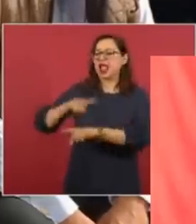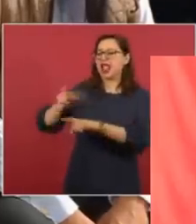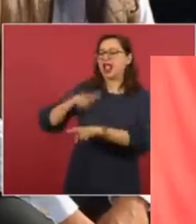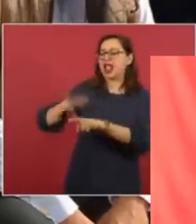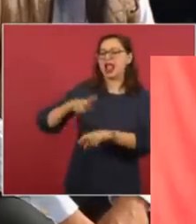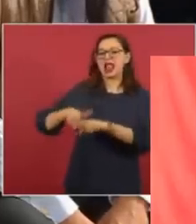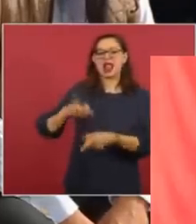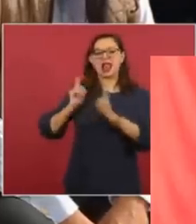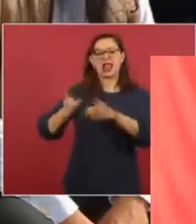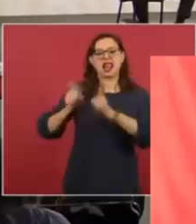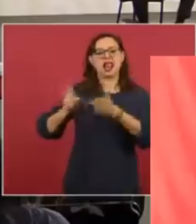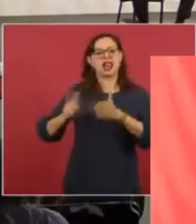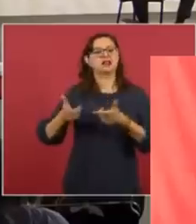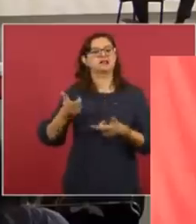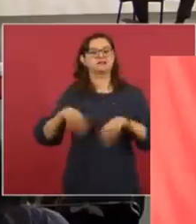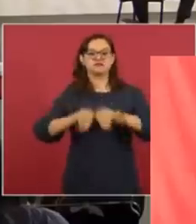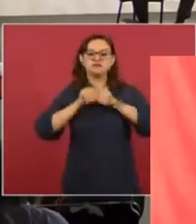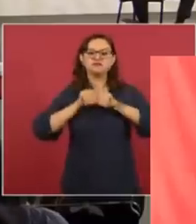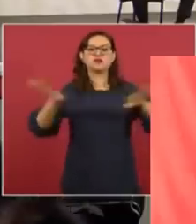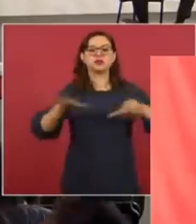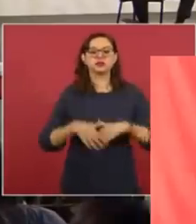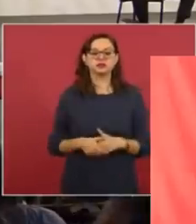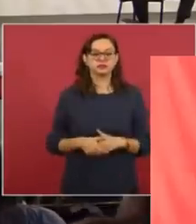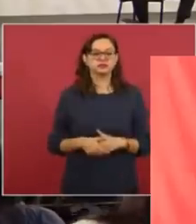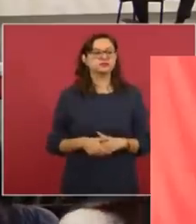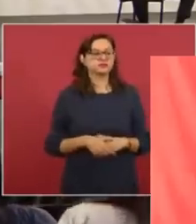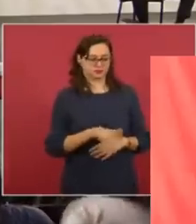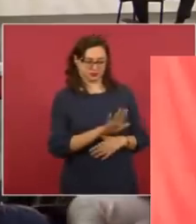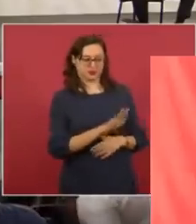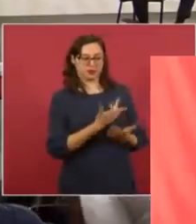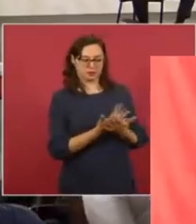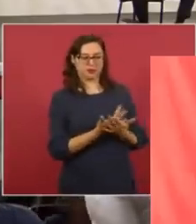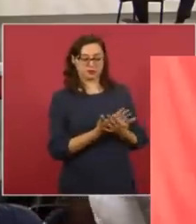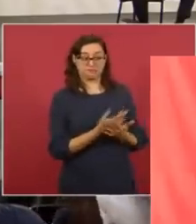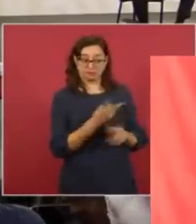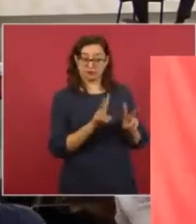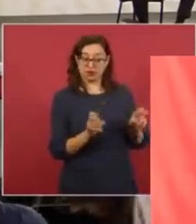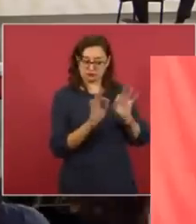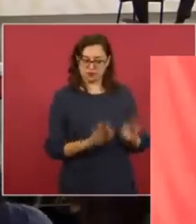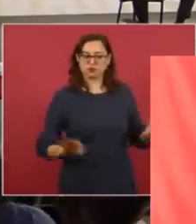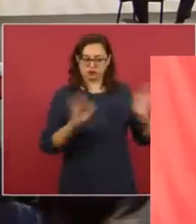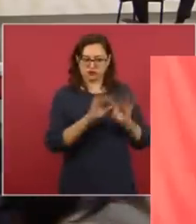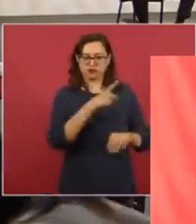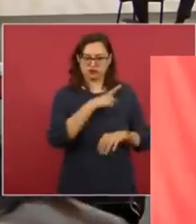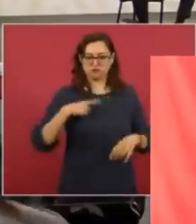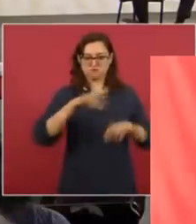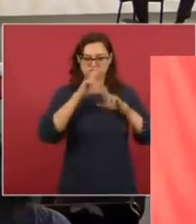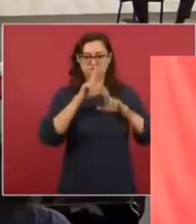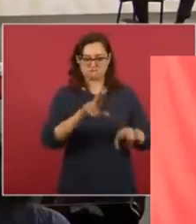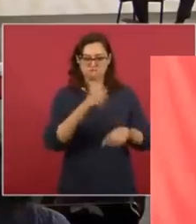hicieron con los militares gracias pero si quiere ahora te contextos es importante también lo que estás preguntando